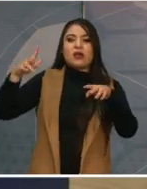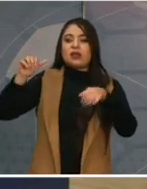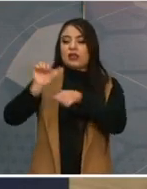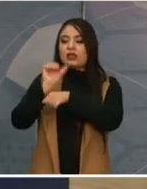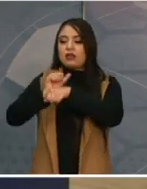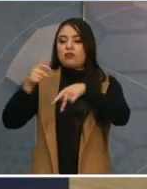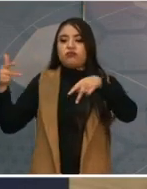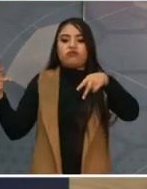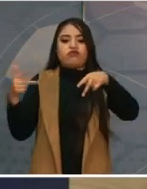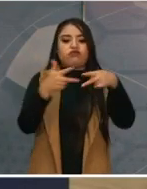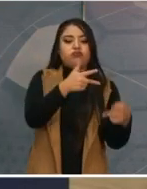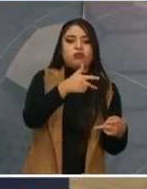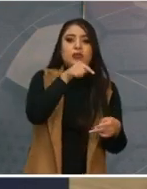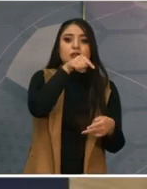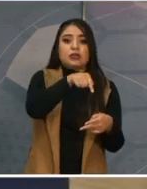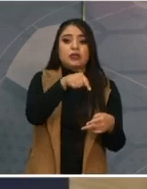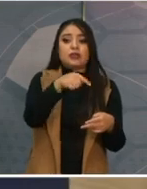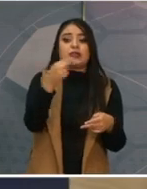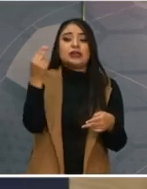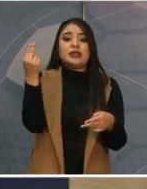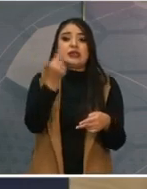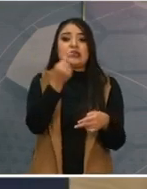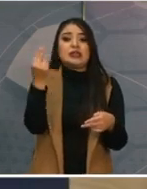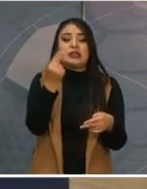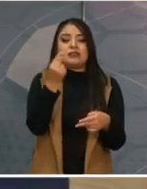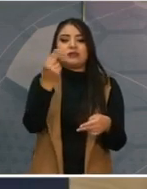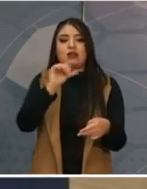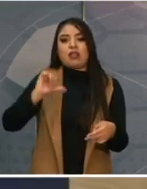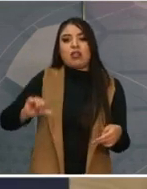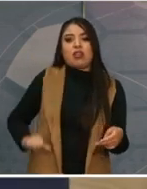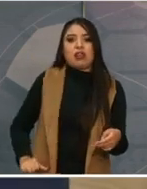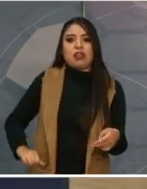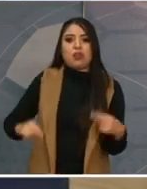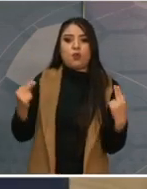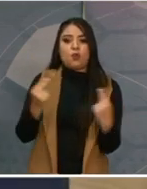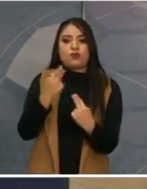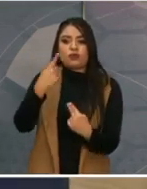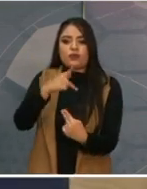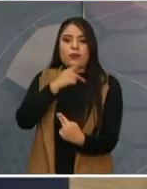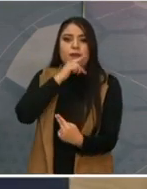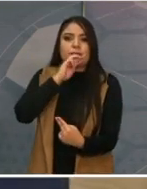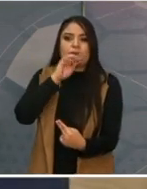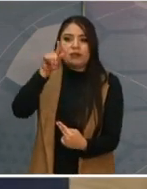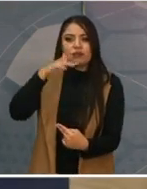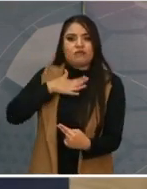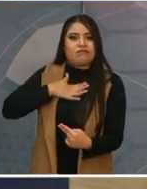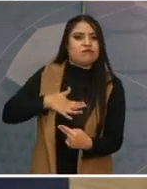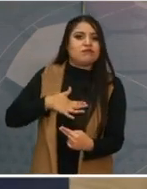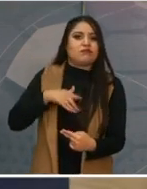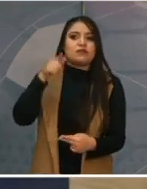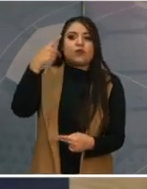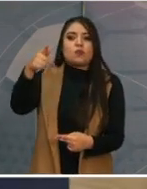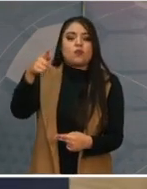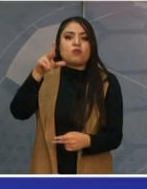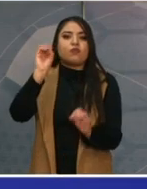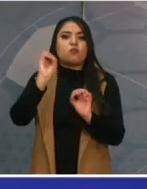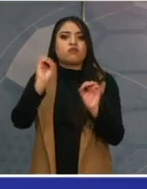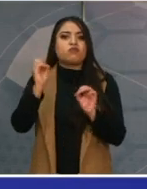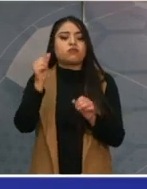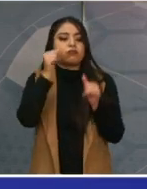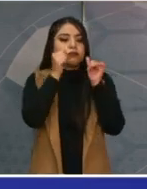necesita una cirugía urgente. Sus padres piden justicia, pues la aseguradora no les ha brindado la atención.